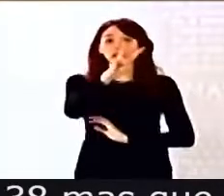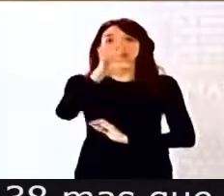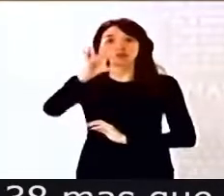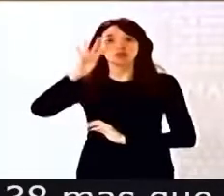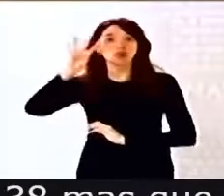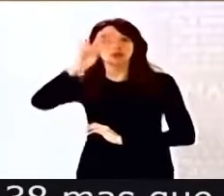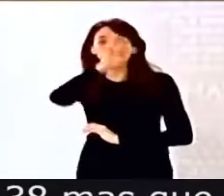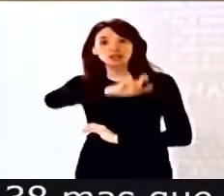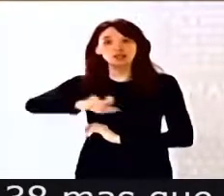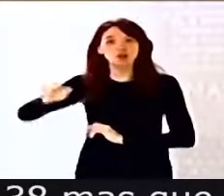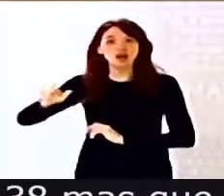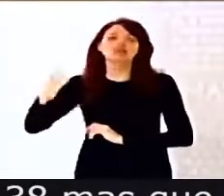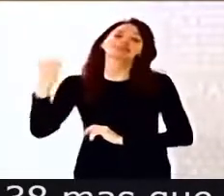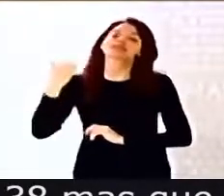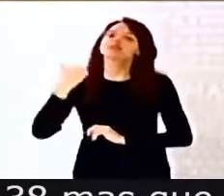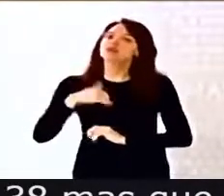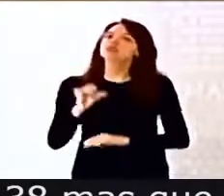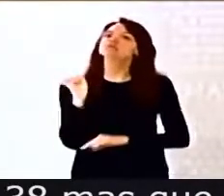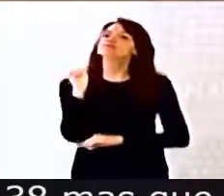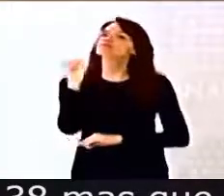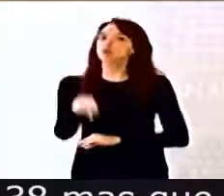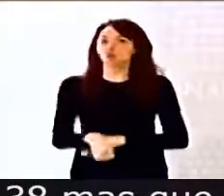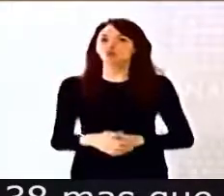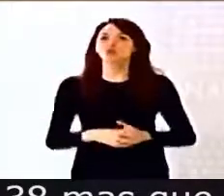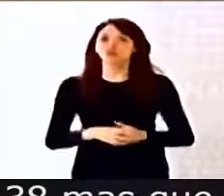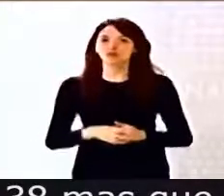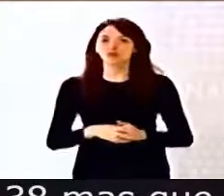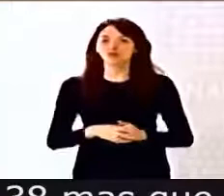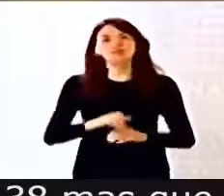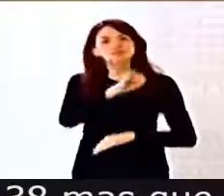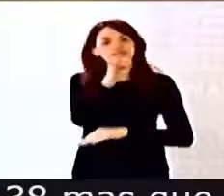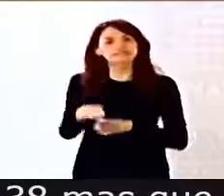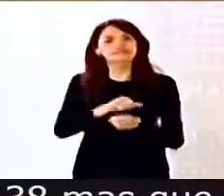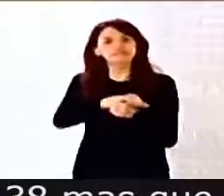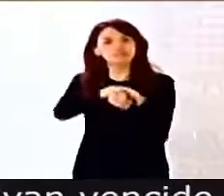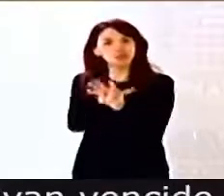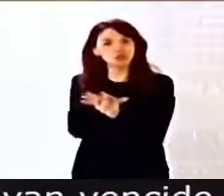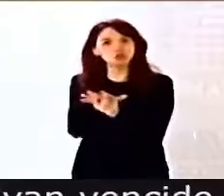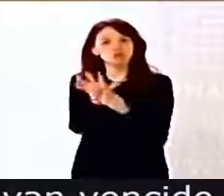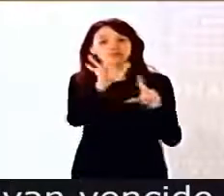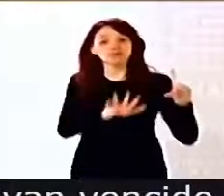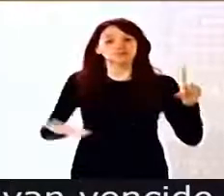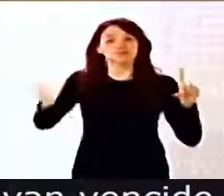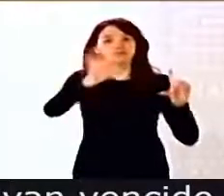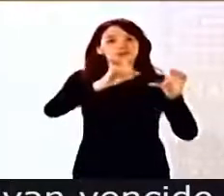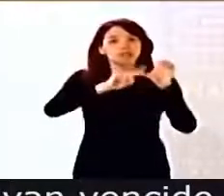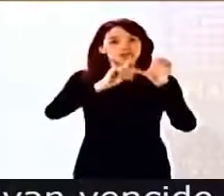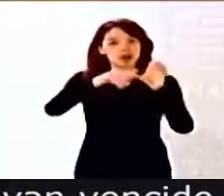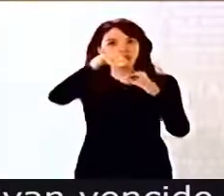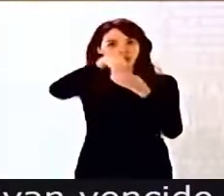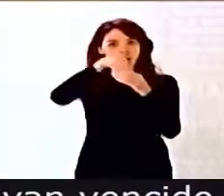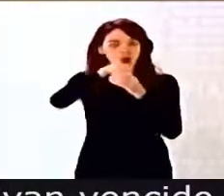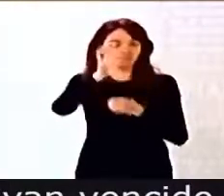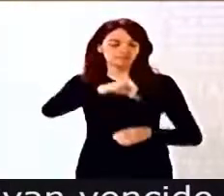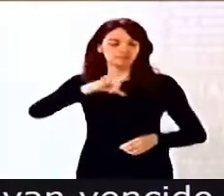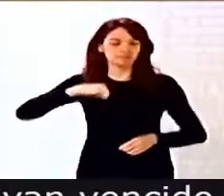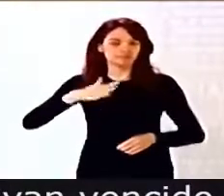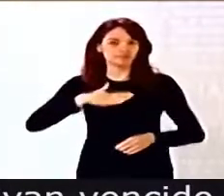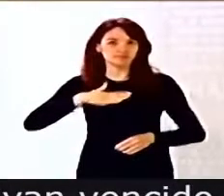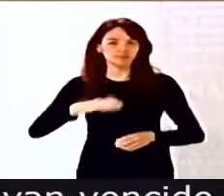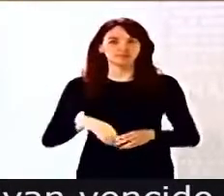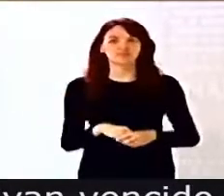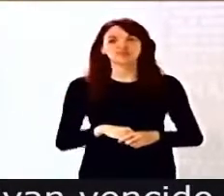personas hayan vencido al coronavirus en nuestra comunidad autónoma de